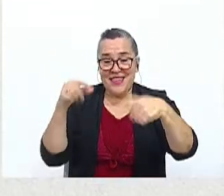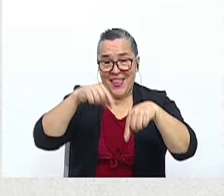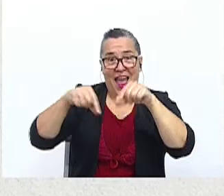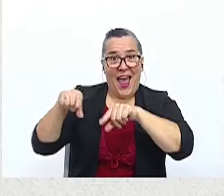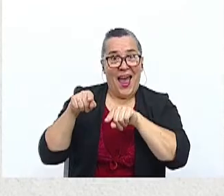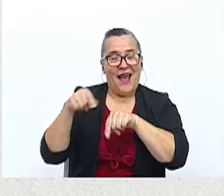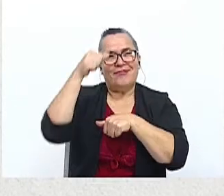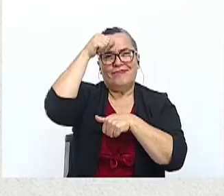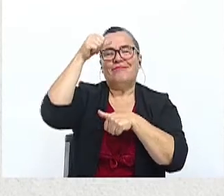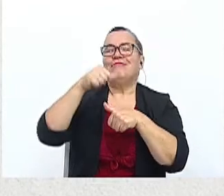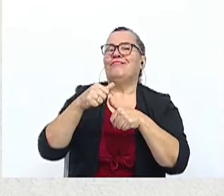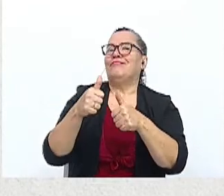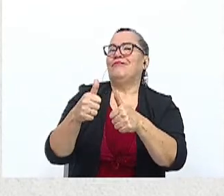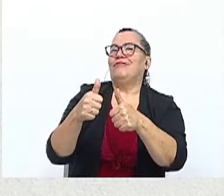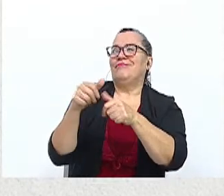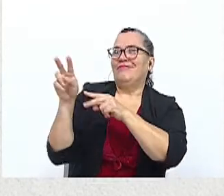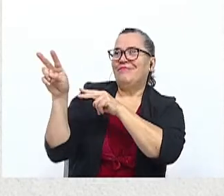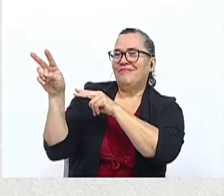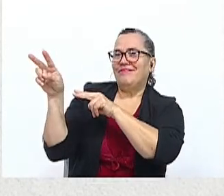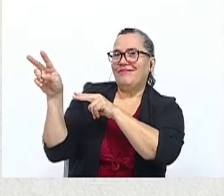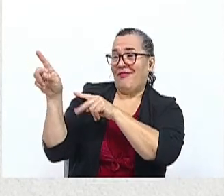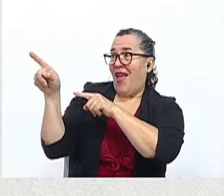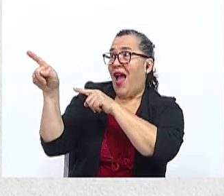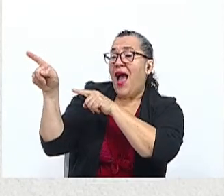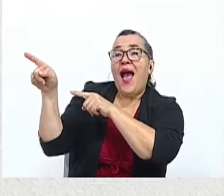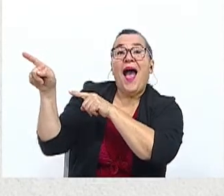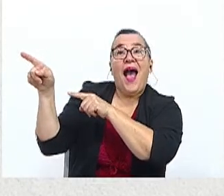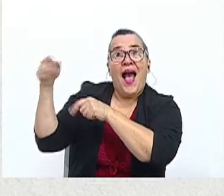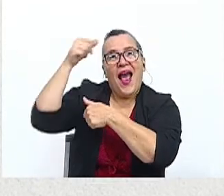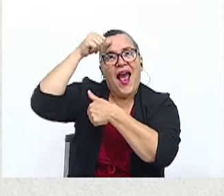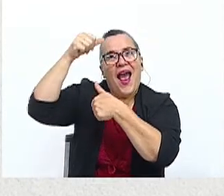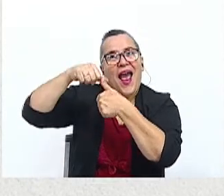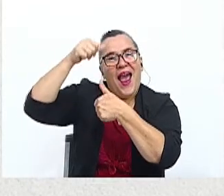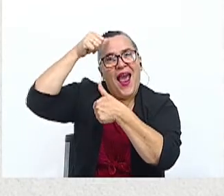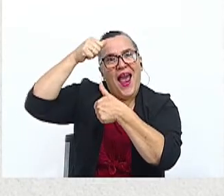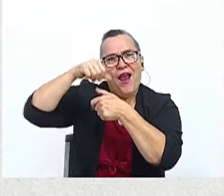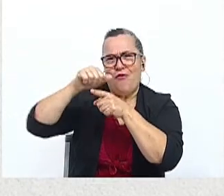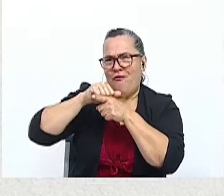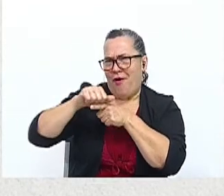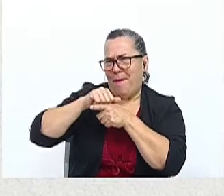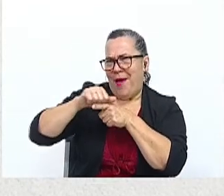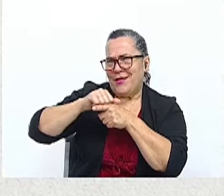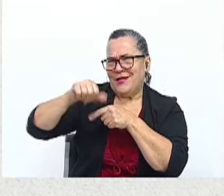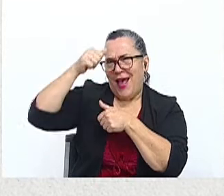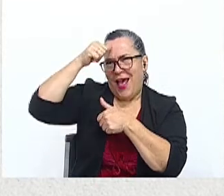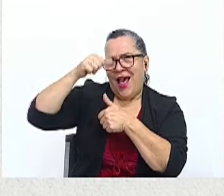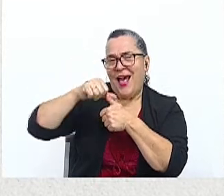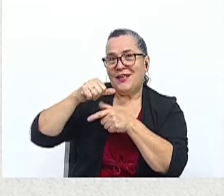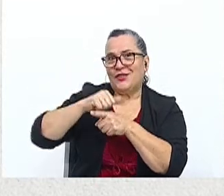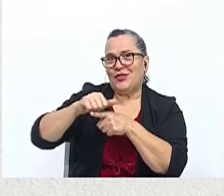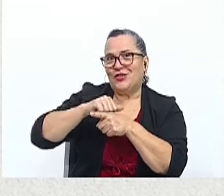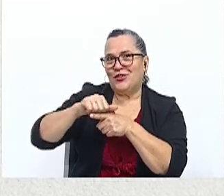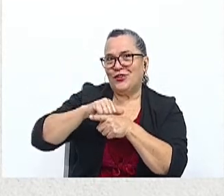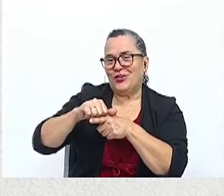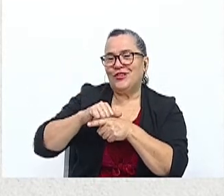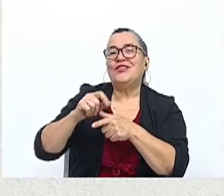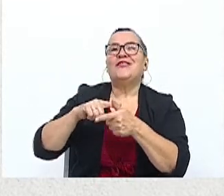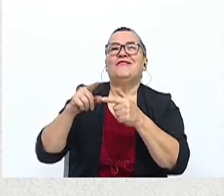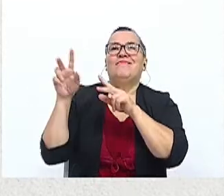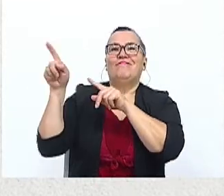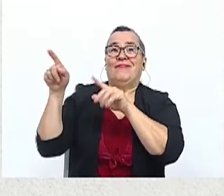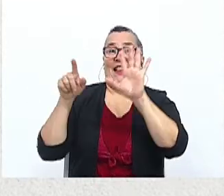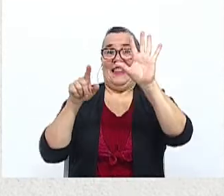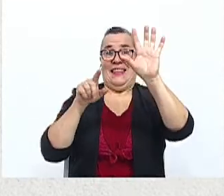ahora quiero que recordemos algunos nombres. ¿Los han estado repasando? Tenemos en este caso